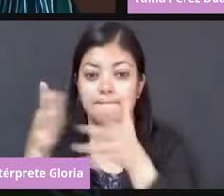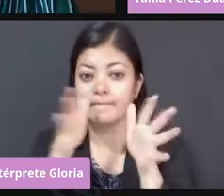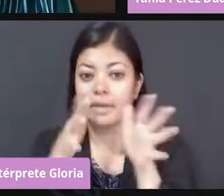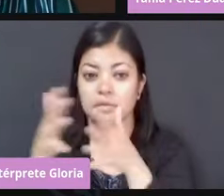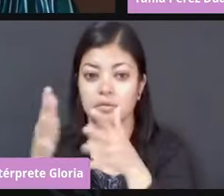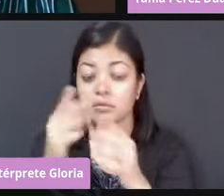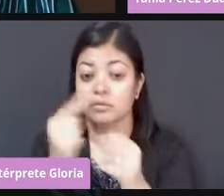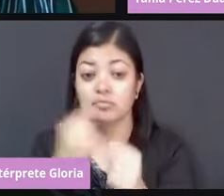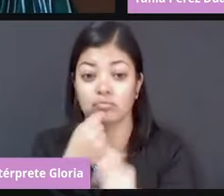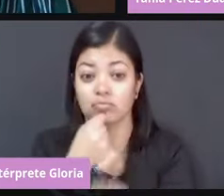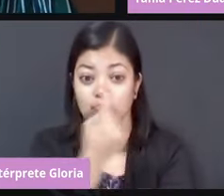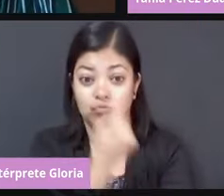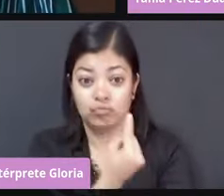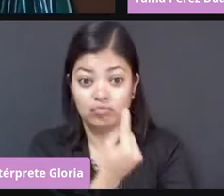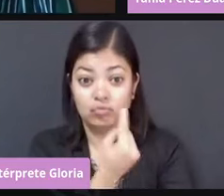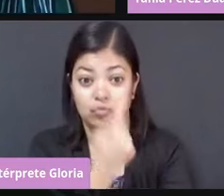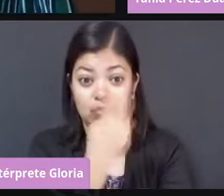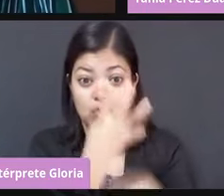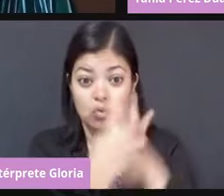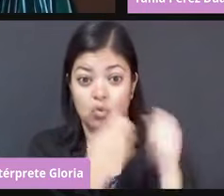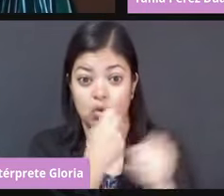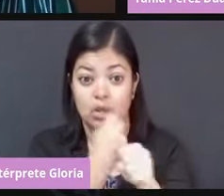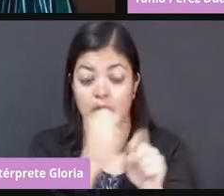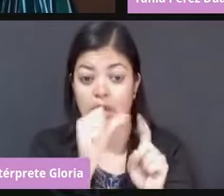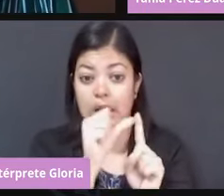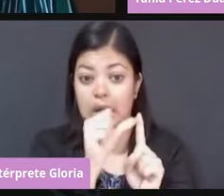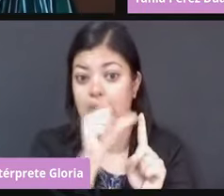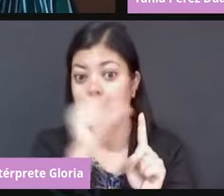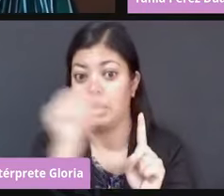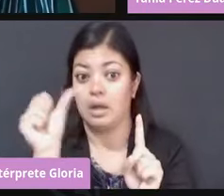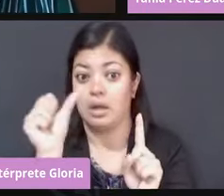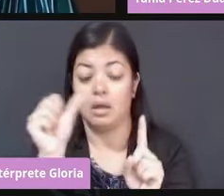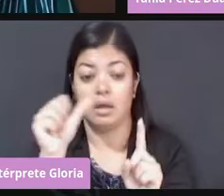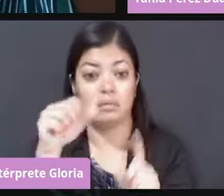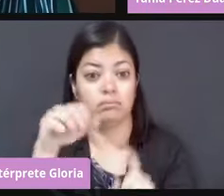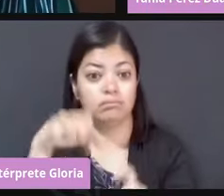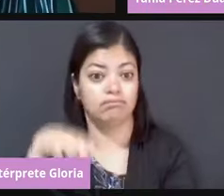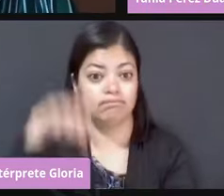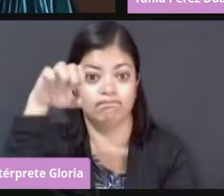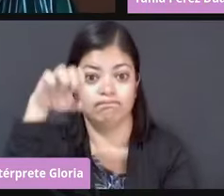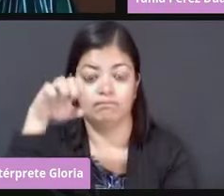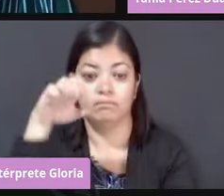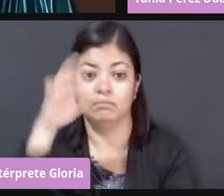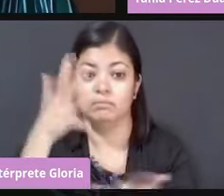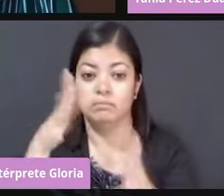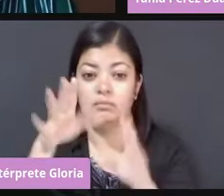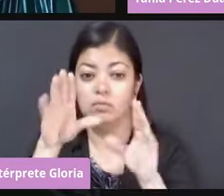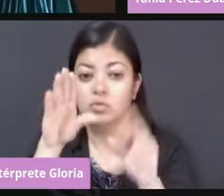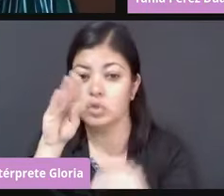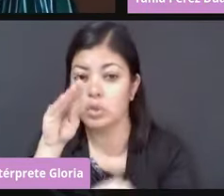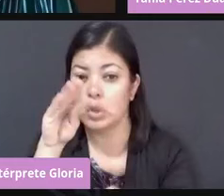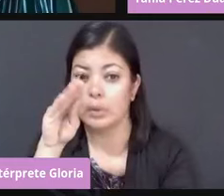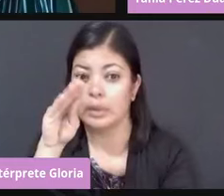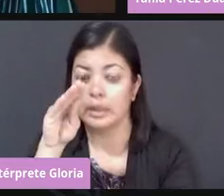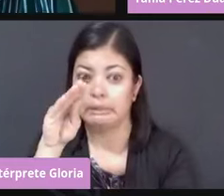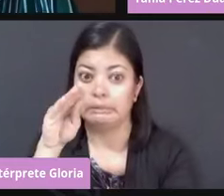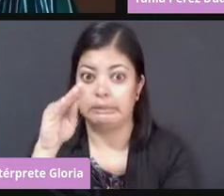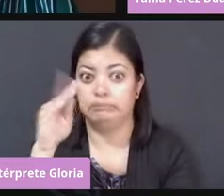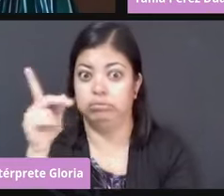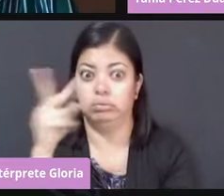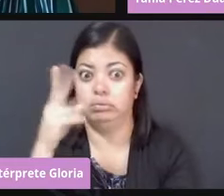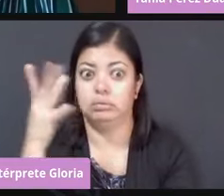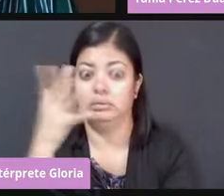desde chiquitos de 4 años hasta ahora sí que adultos mayores de 90 y tantos con TOC. Entonces,